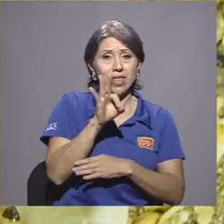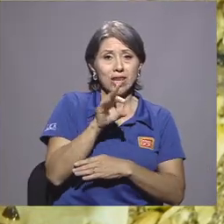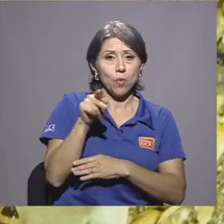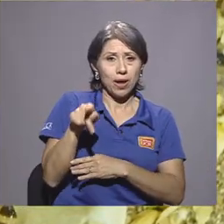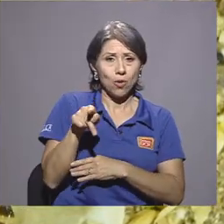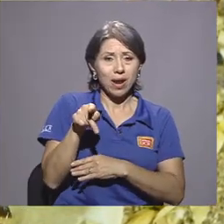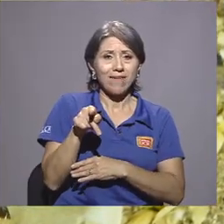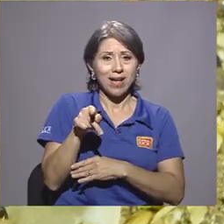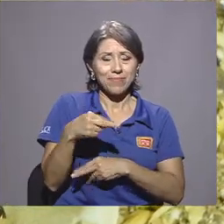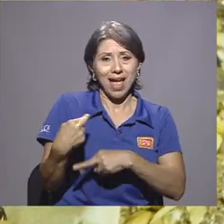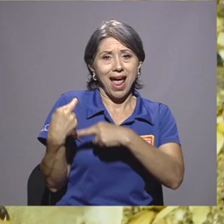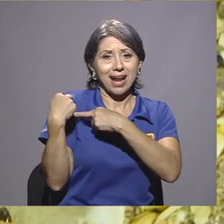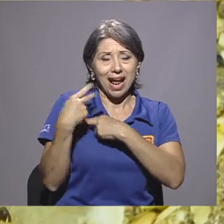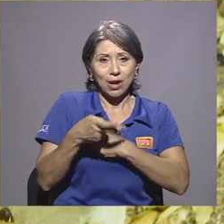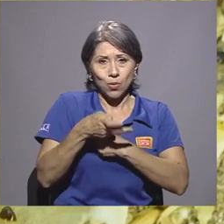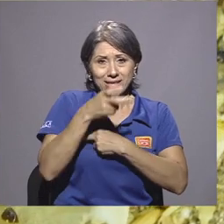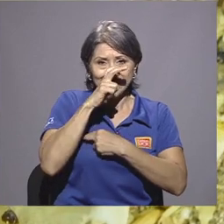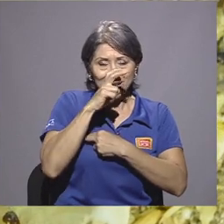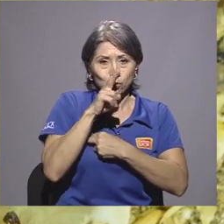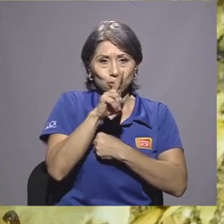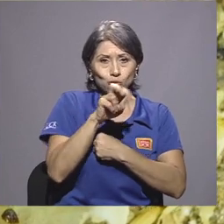Museo de Insectos de la UCR.